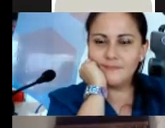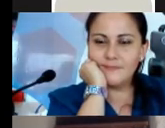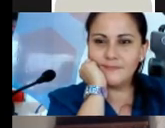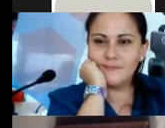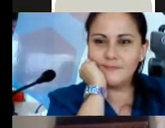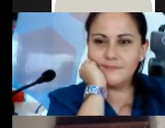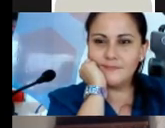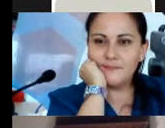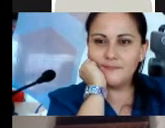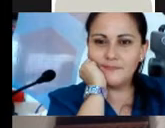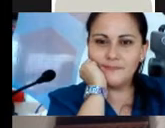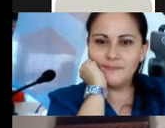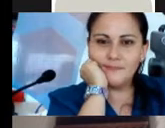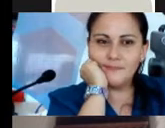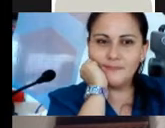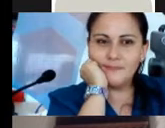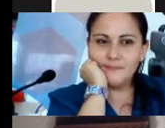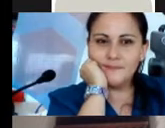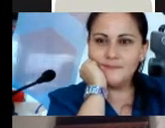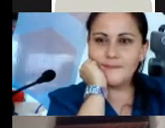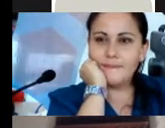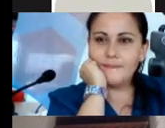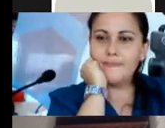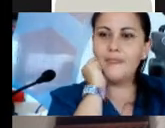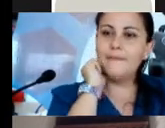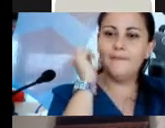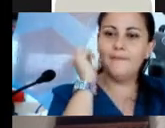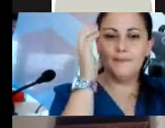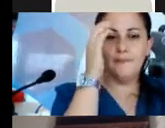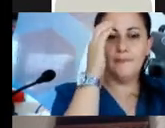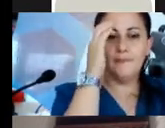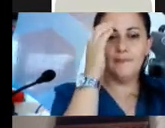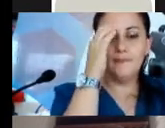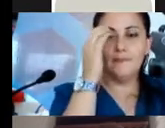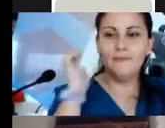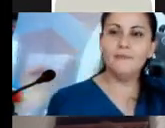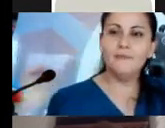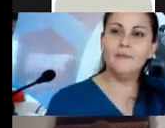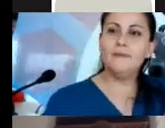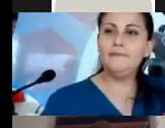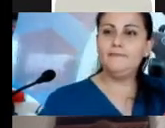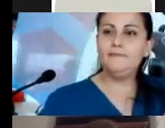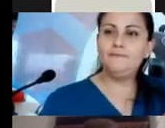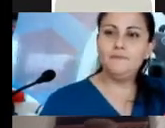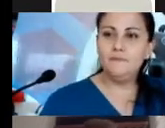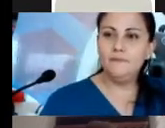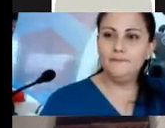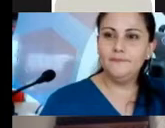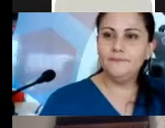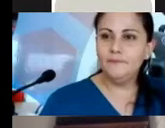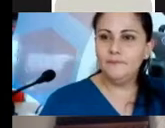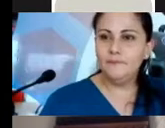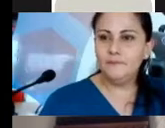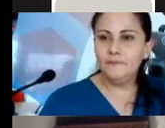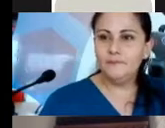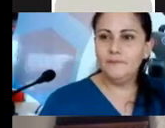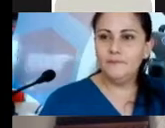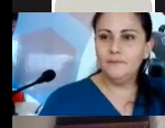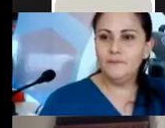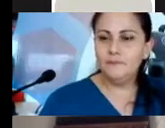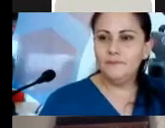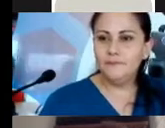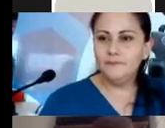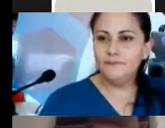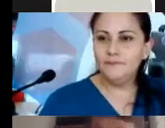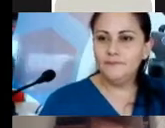sujeto. Presión. Tener en cuenta el concepto de presión es importante porque nuestro paciente